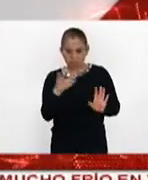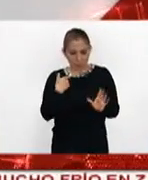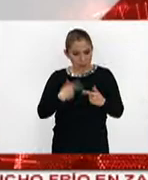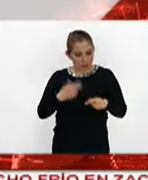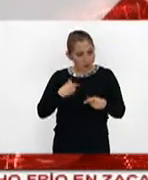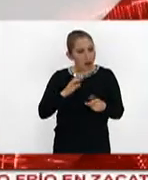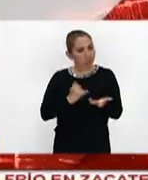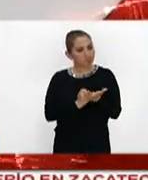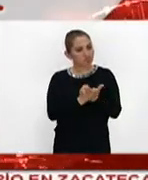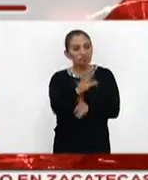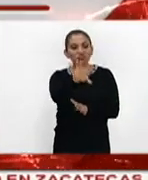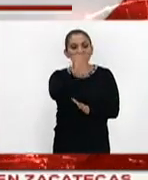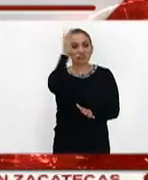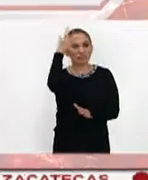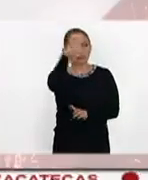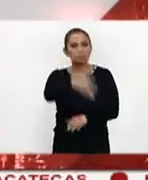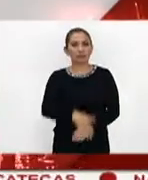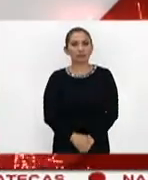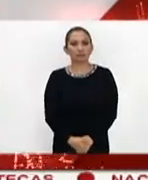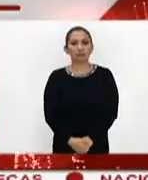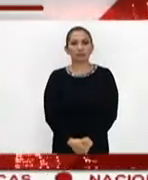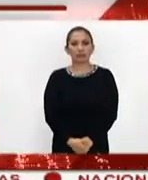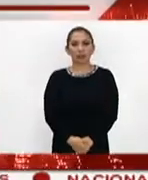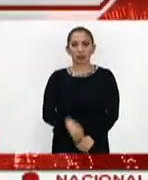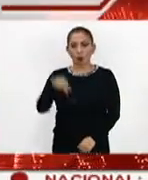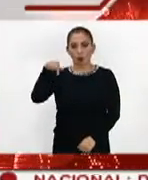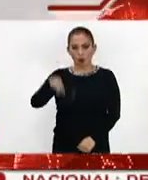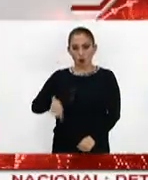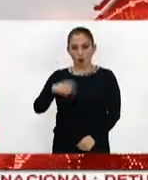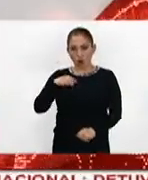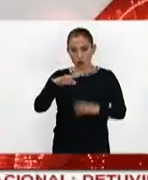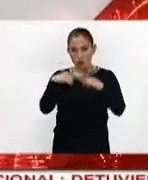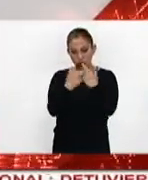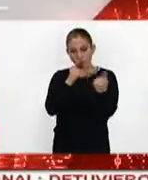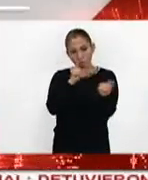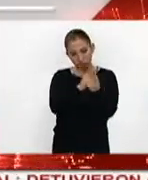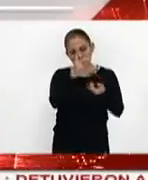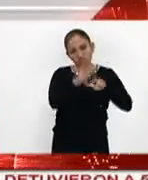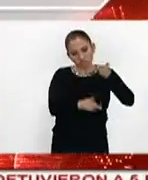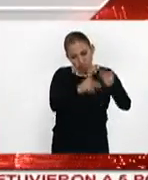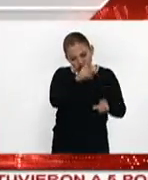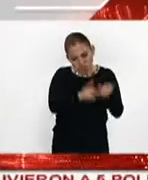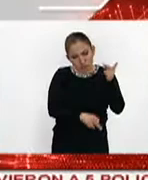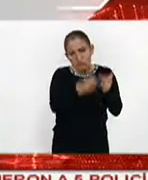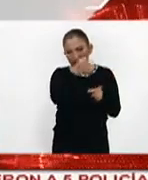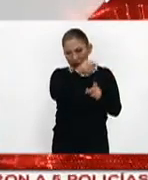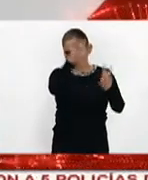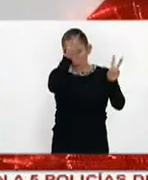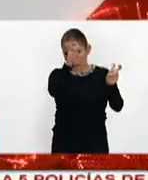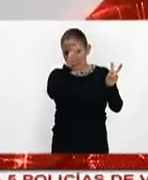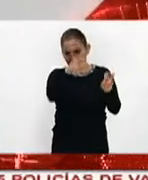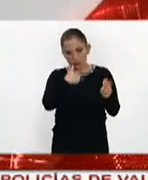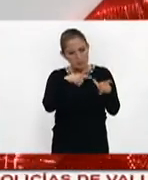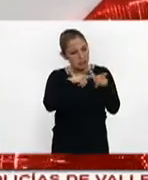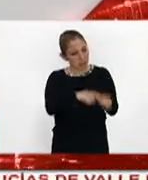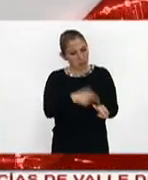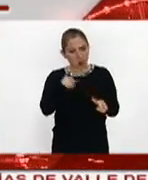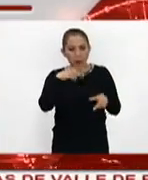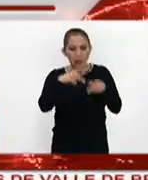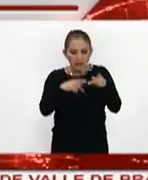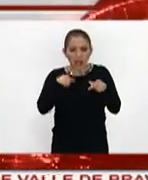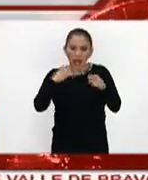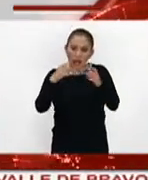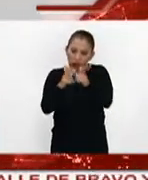decidan democráticamente su futuro. Tuvimos hoy una productiva reunión en ese sentido y continuaremos con este